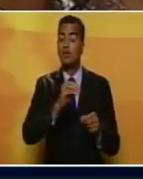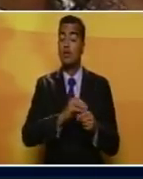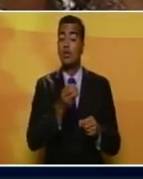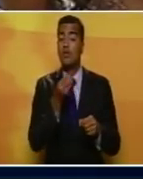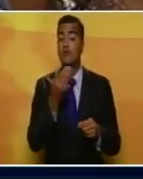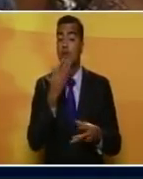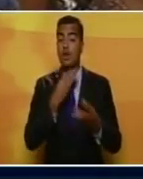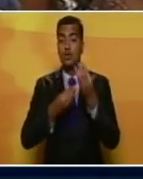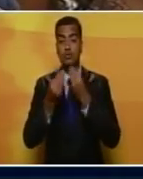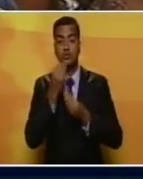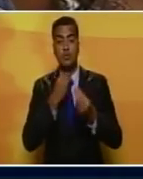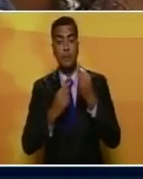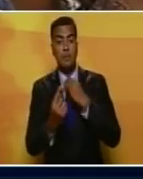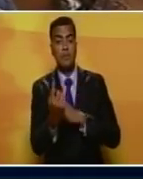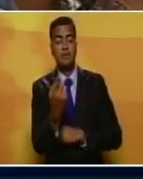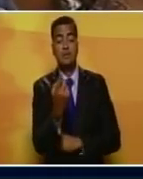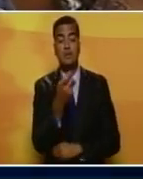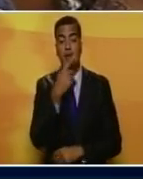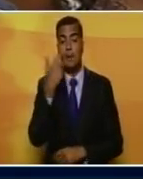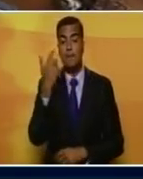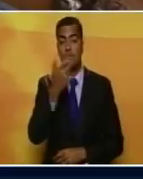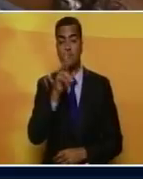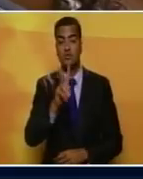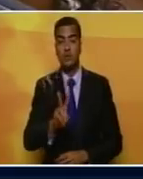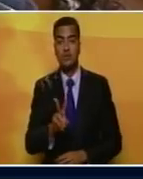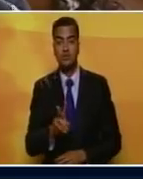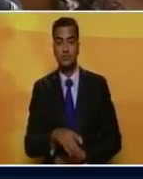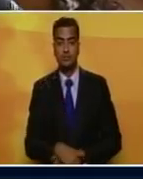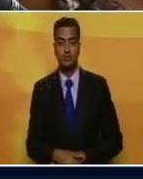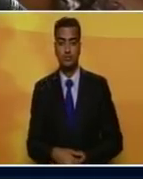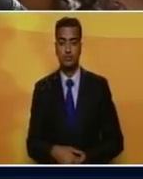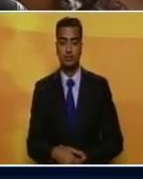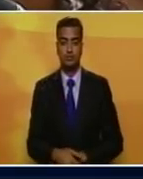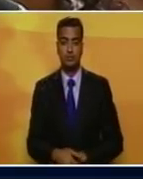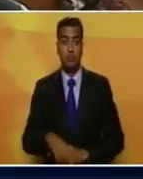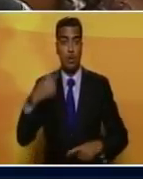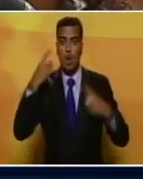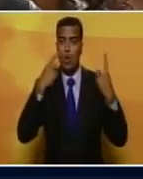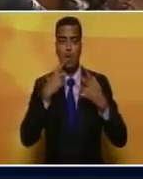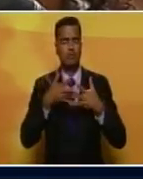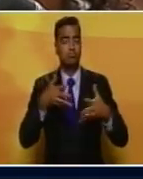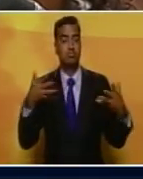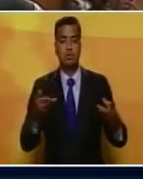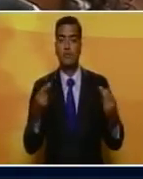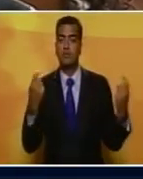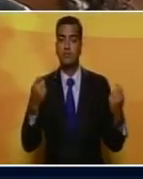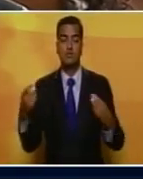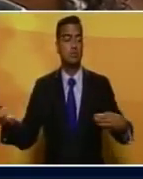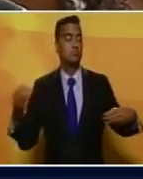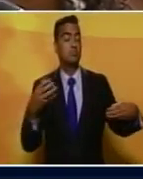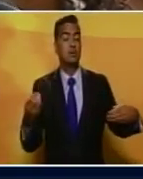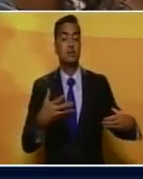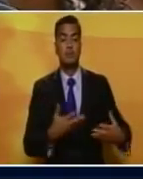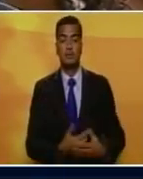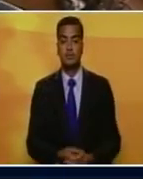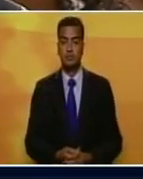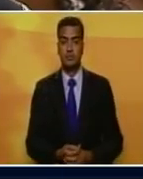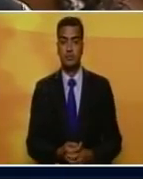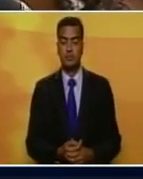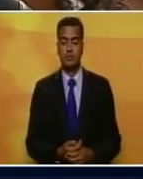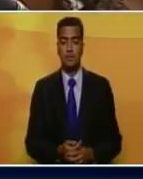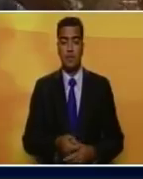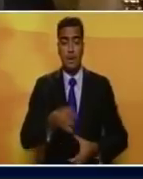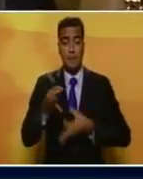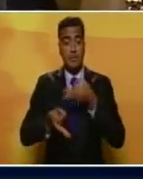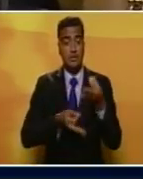suman a la tarea de controlar, a la tarea de supervisar, a la tarea de hacerle seguimiento también a los que en algunos casos